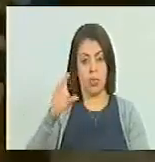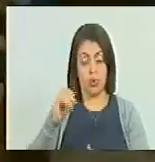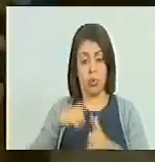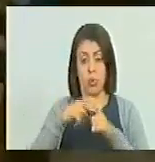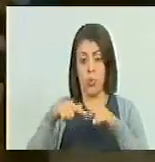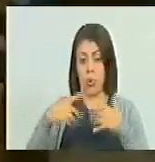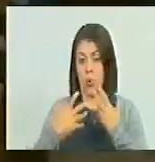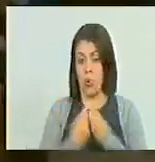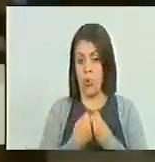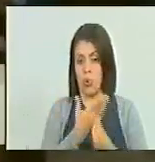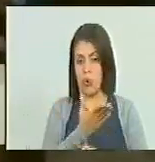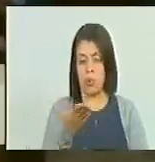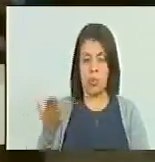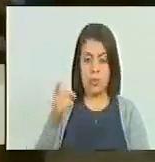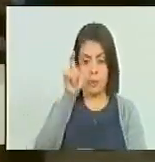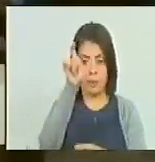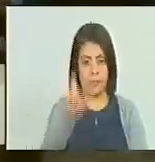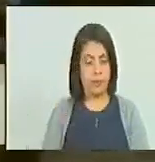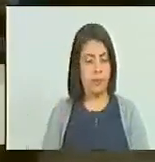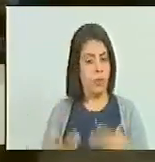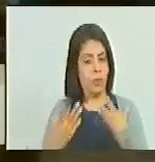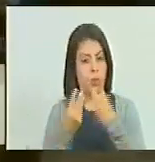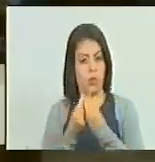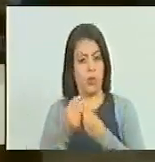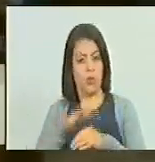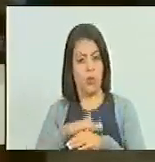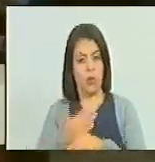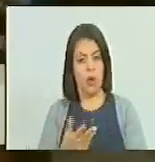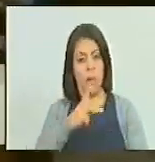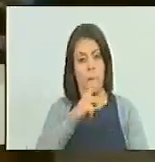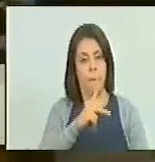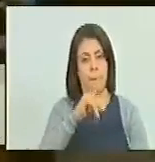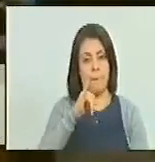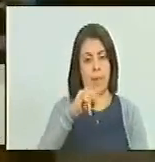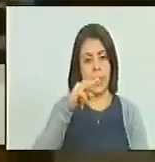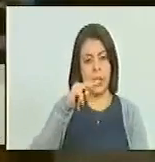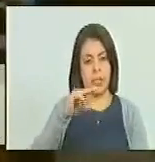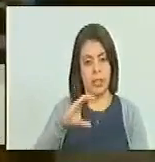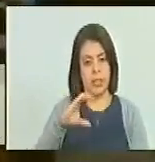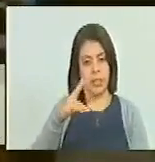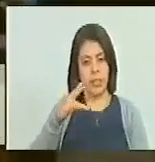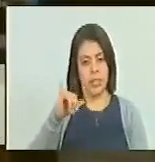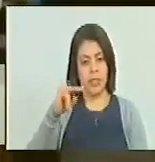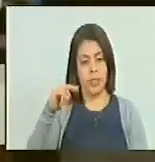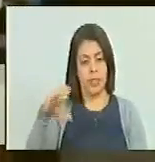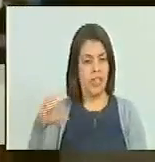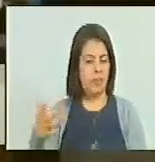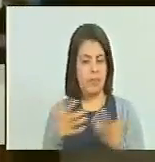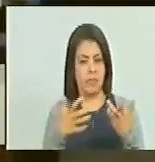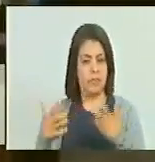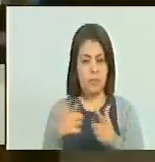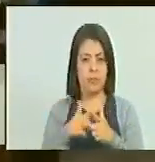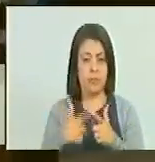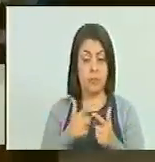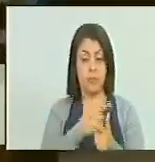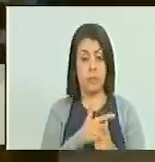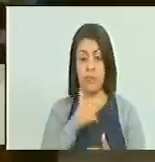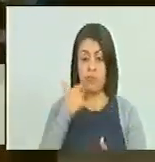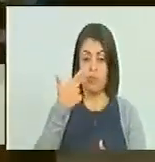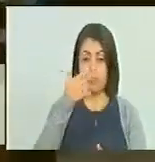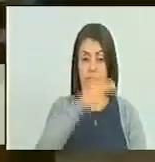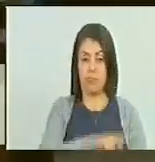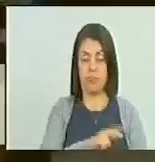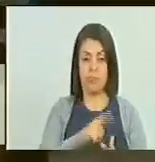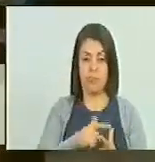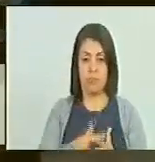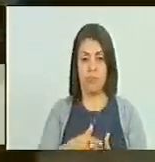él también héroe de Pichincha. Antonio José de Sucre, quien fue asesinado por